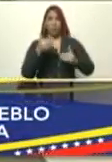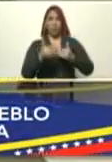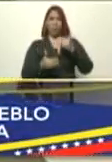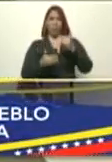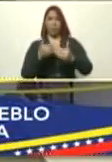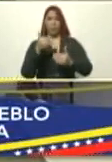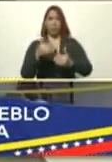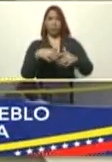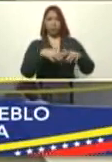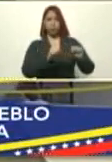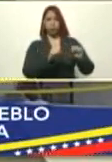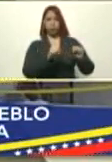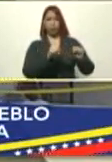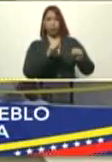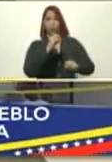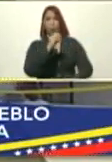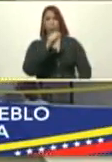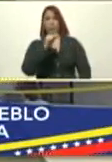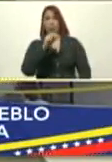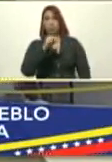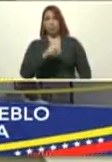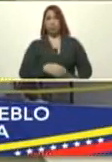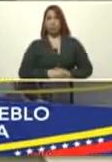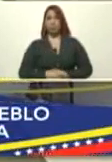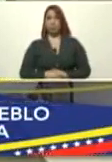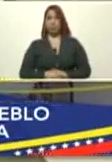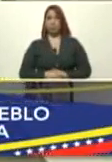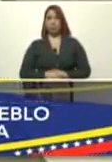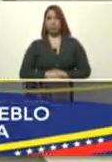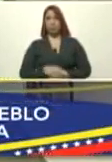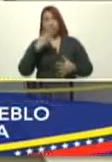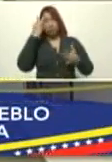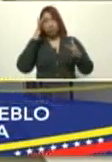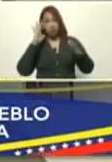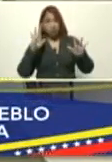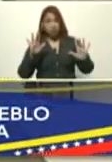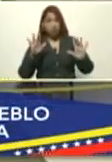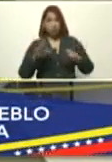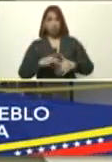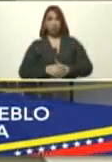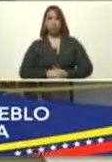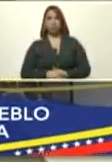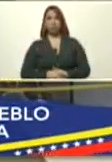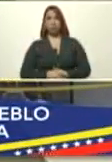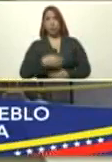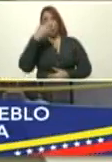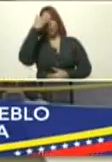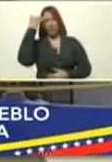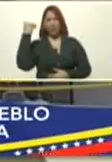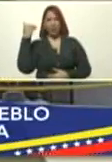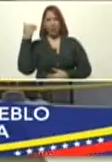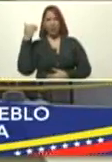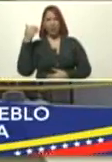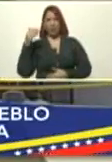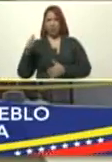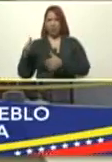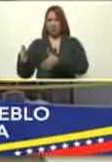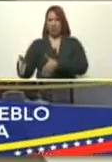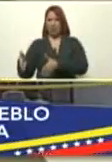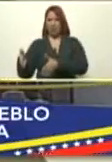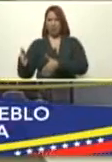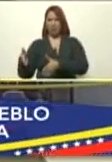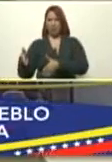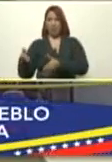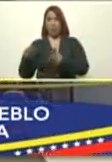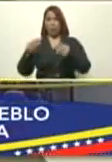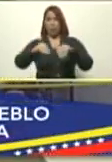el imperialismo y la OTAN han pretendido olvidar, enterrar los